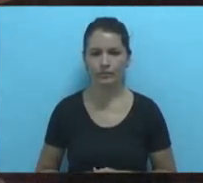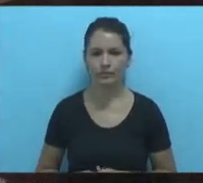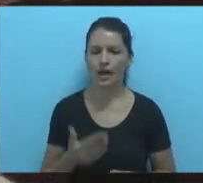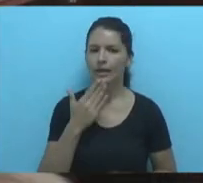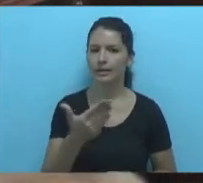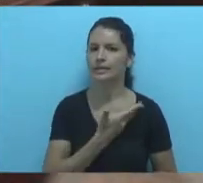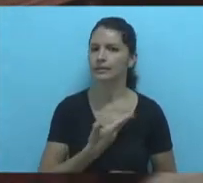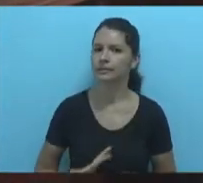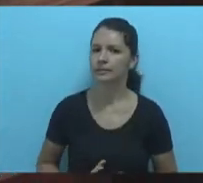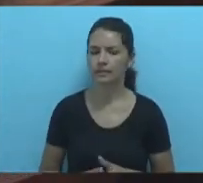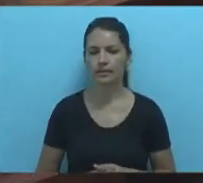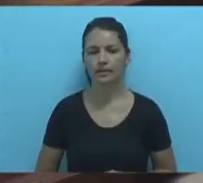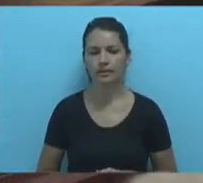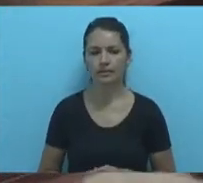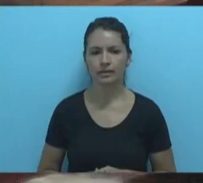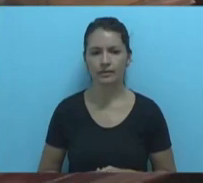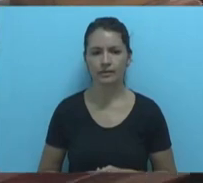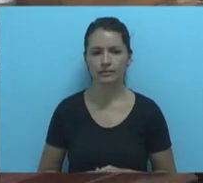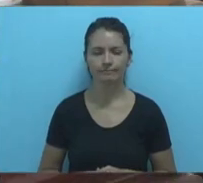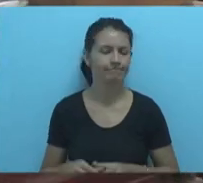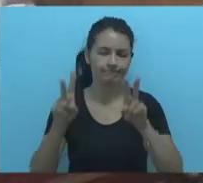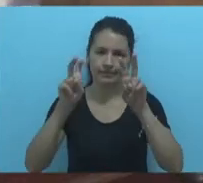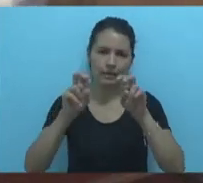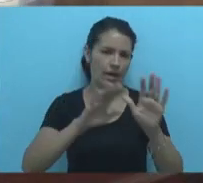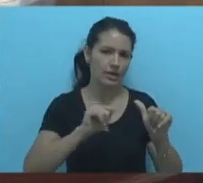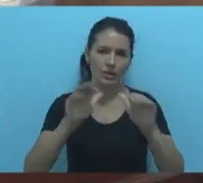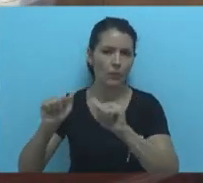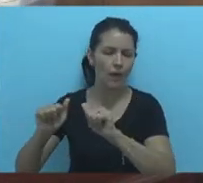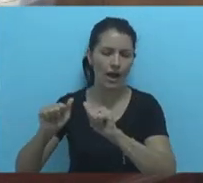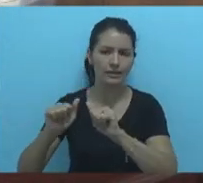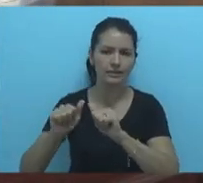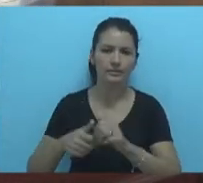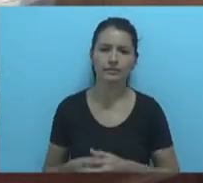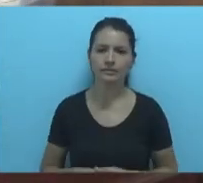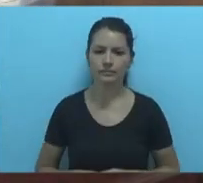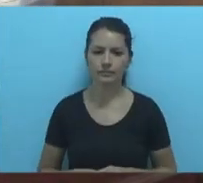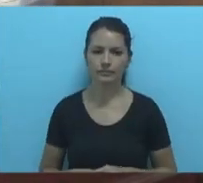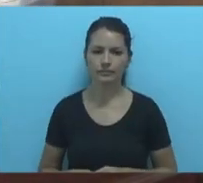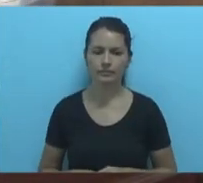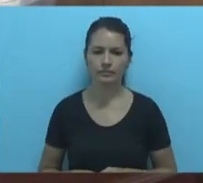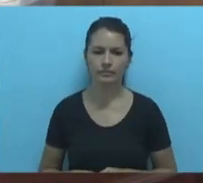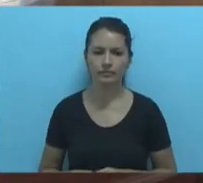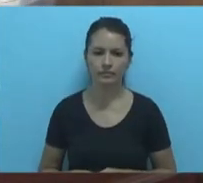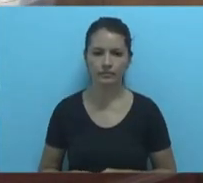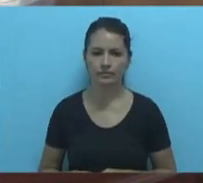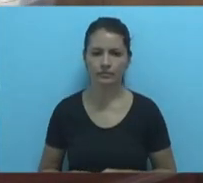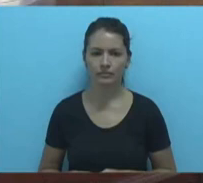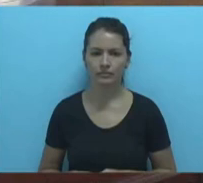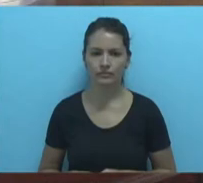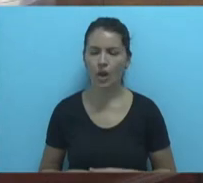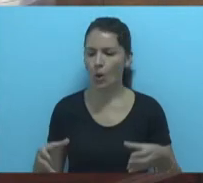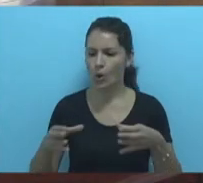señor presidente. En relación al tema que planteó precedentemente el diputado Palo Oliver, quería expresar